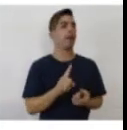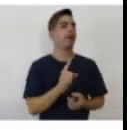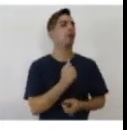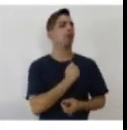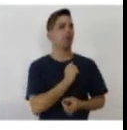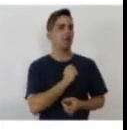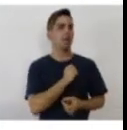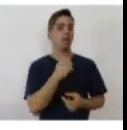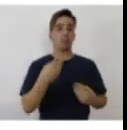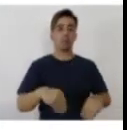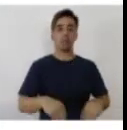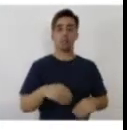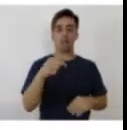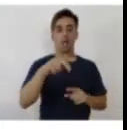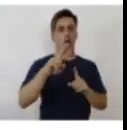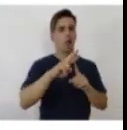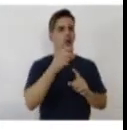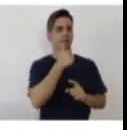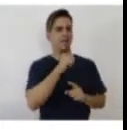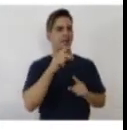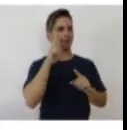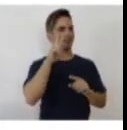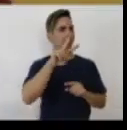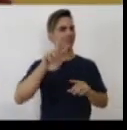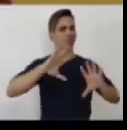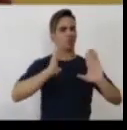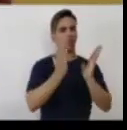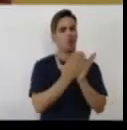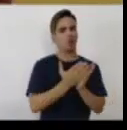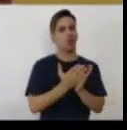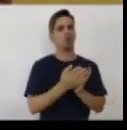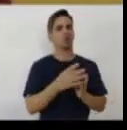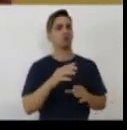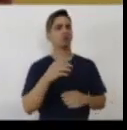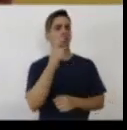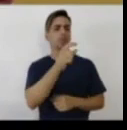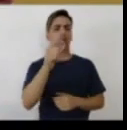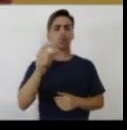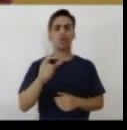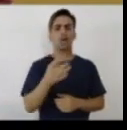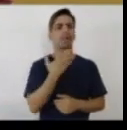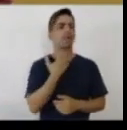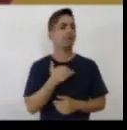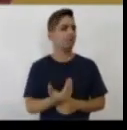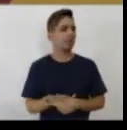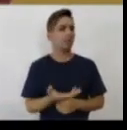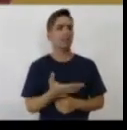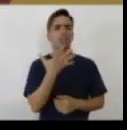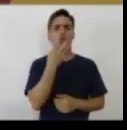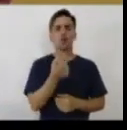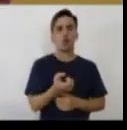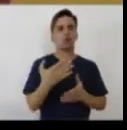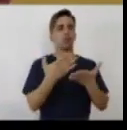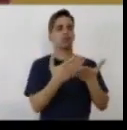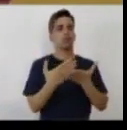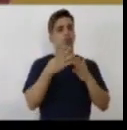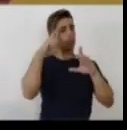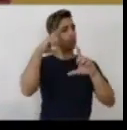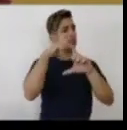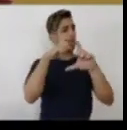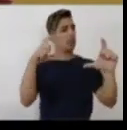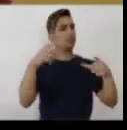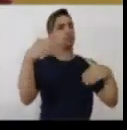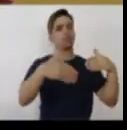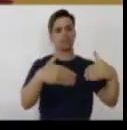obligatorio, pero no queremos perder la oportunidad de que los estudiantes que así lo deseen, que están estimulados por el estudio